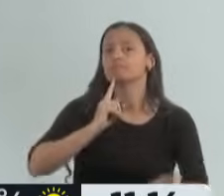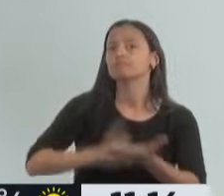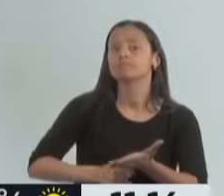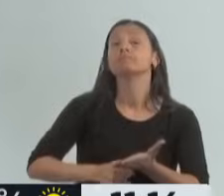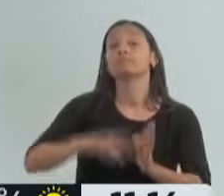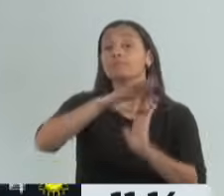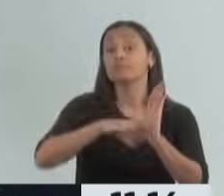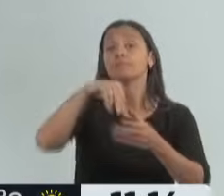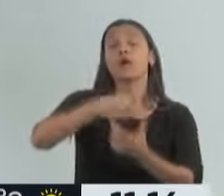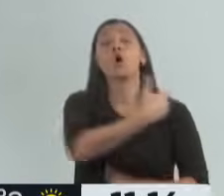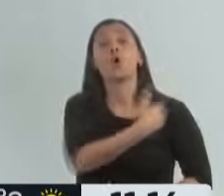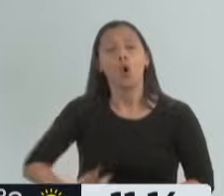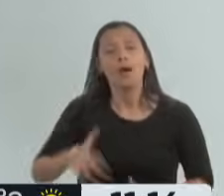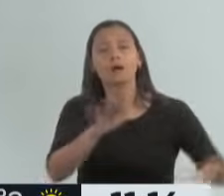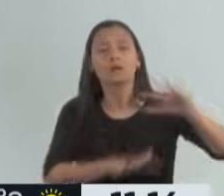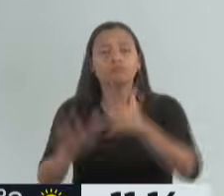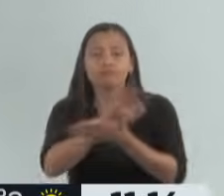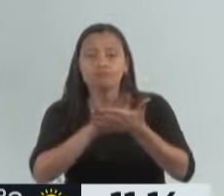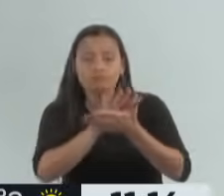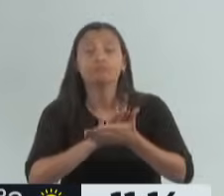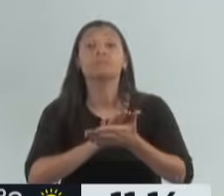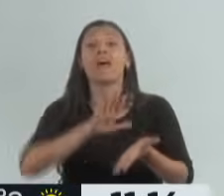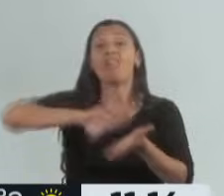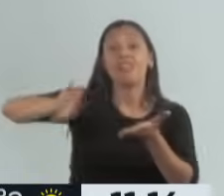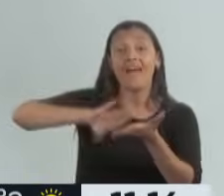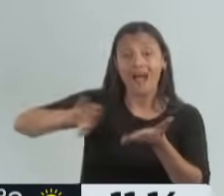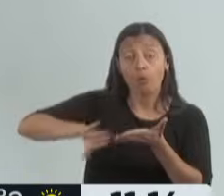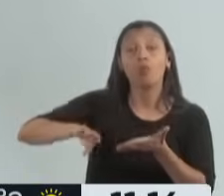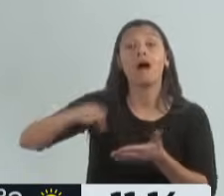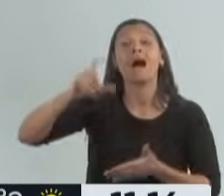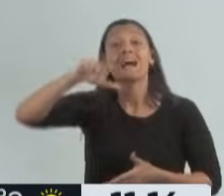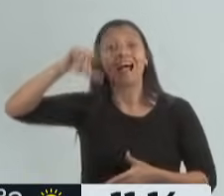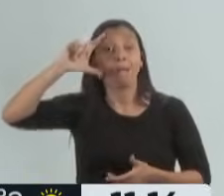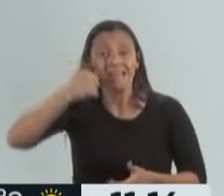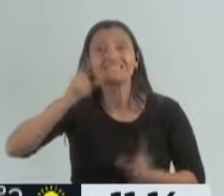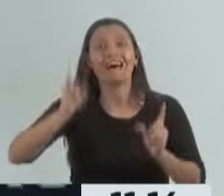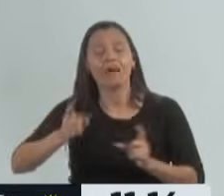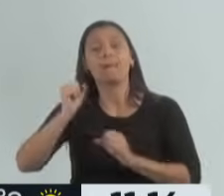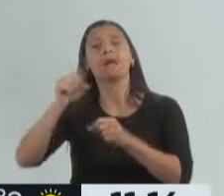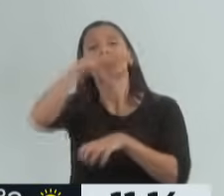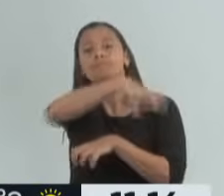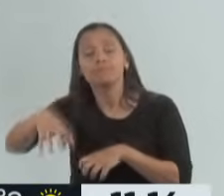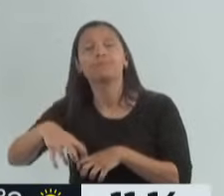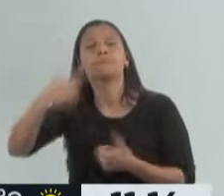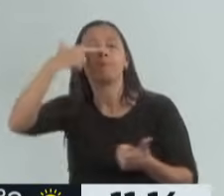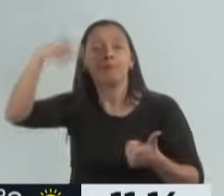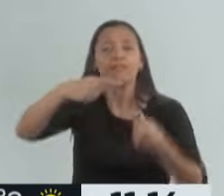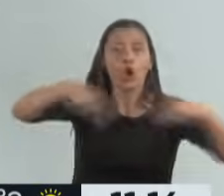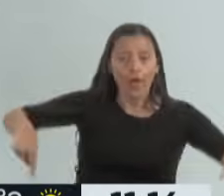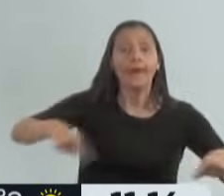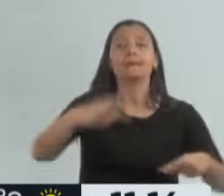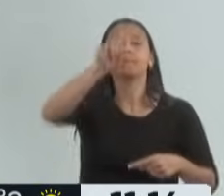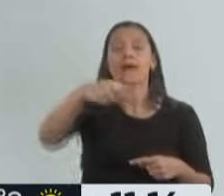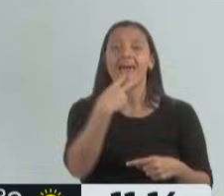gobierno reestructura la deuda que tiene Camesa con las petroleras y las generadoras de energía. Esto ya despertó algún malestar